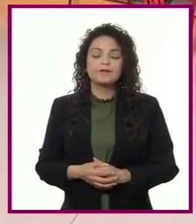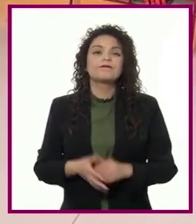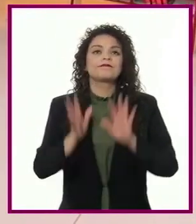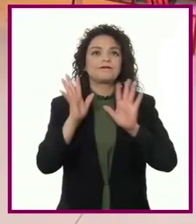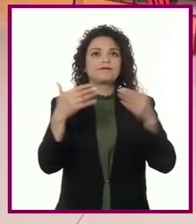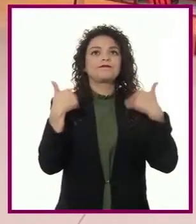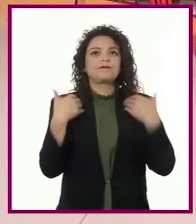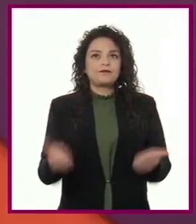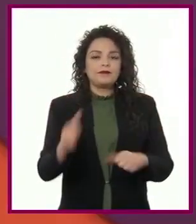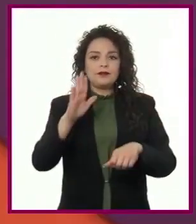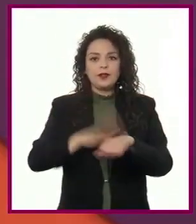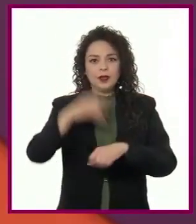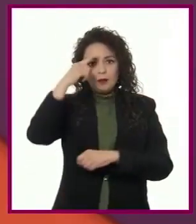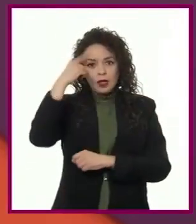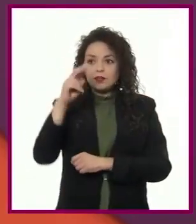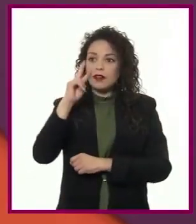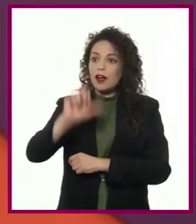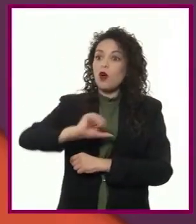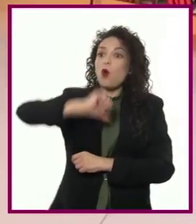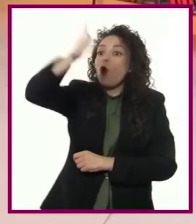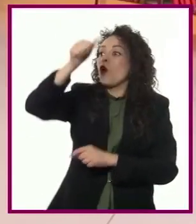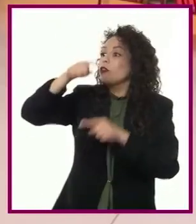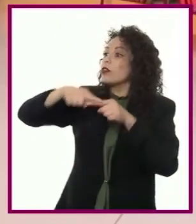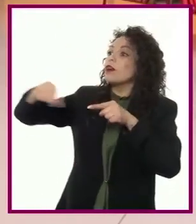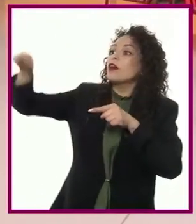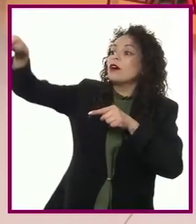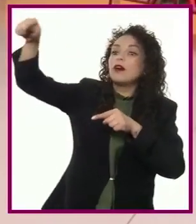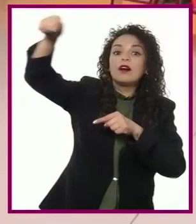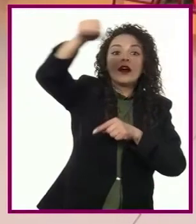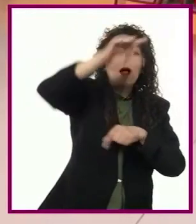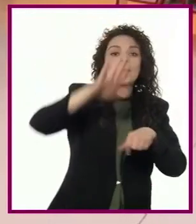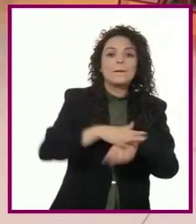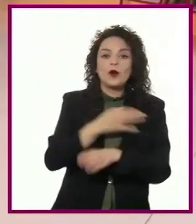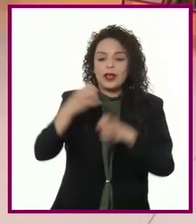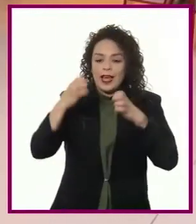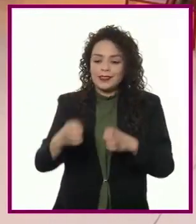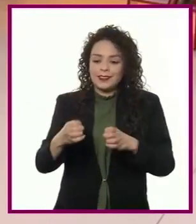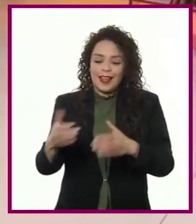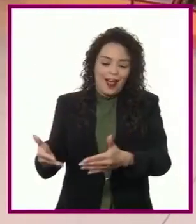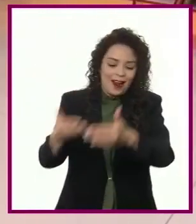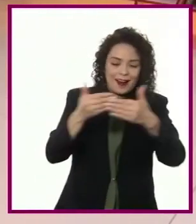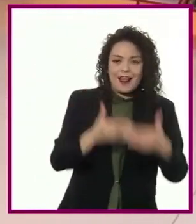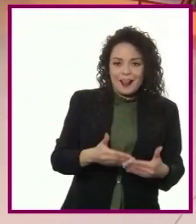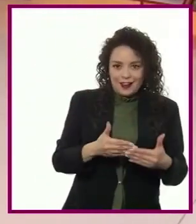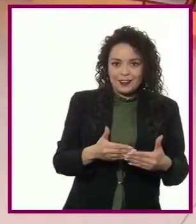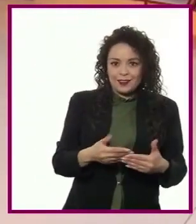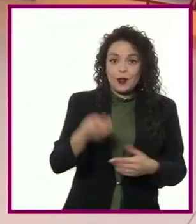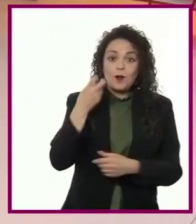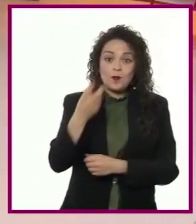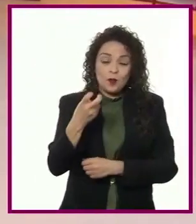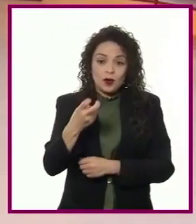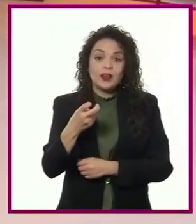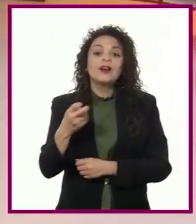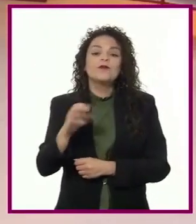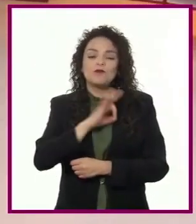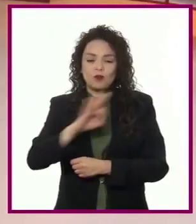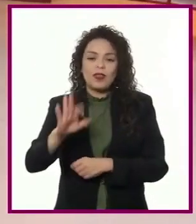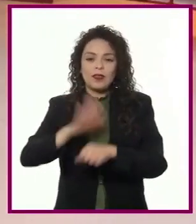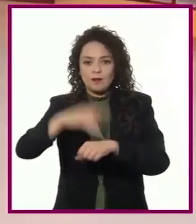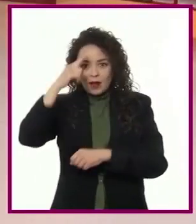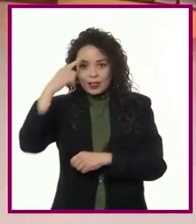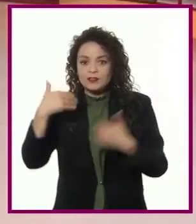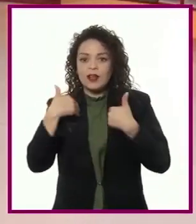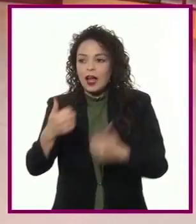fácil observar otras galaxias ya que nos encontramos fuera de ellas y por ello tenemos la oportunidad de comprender a